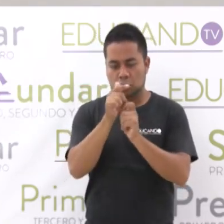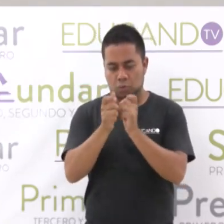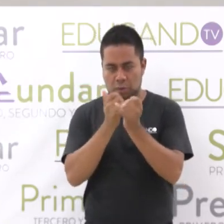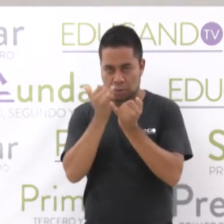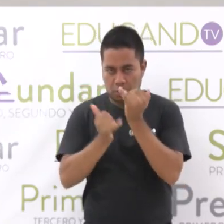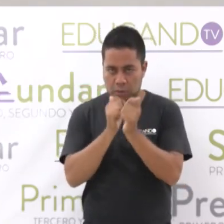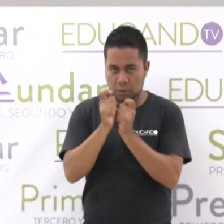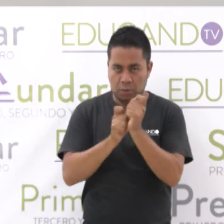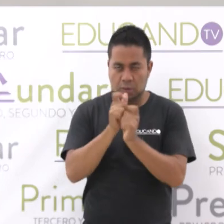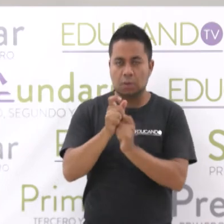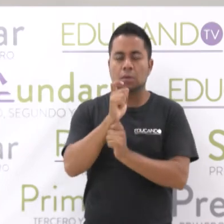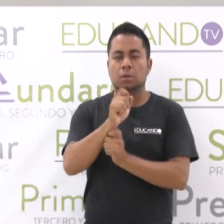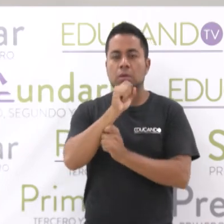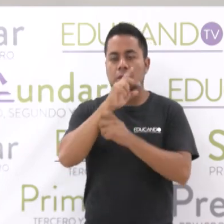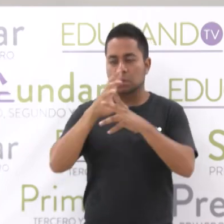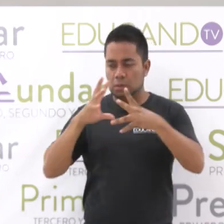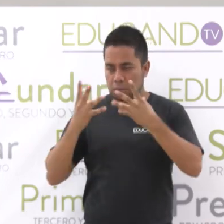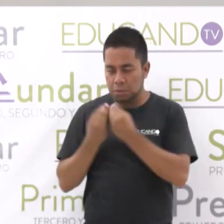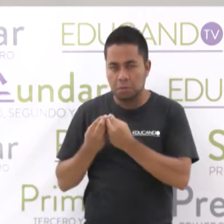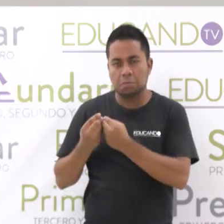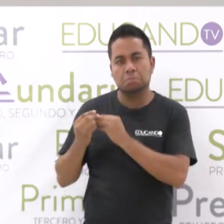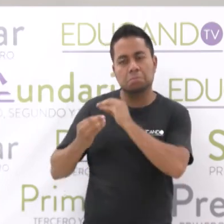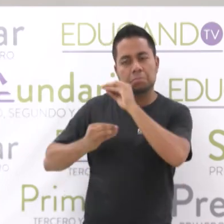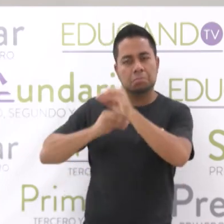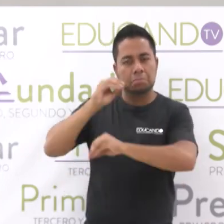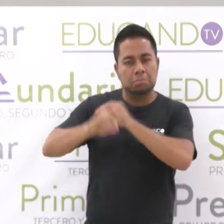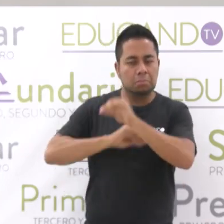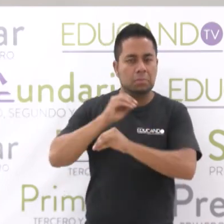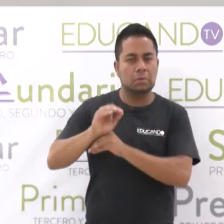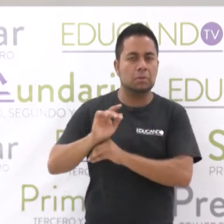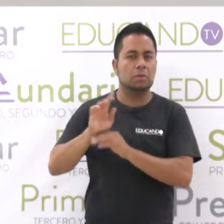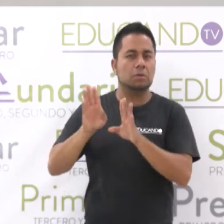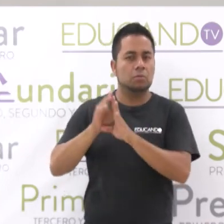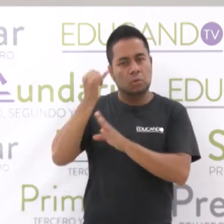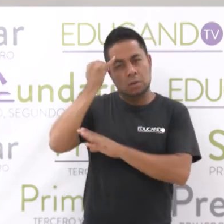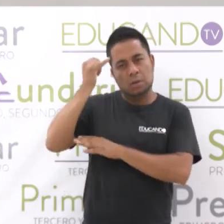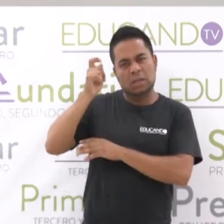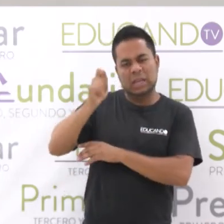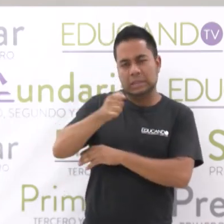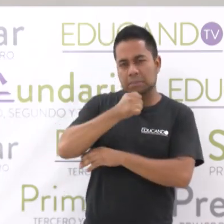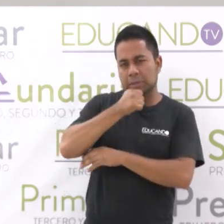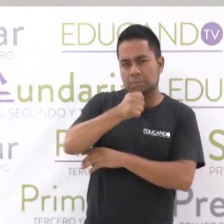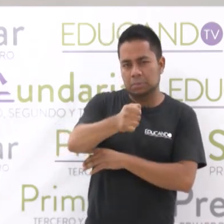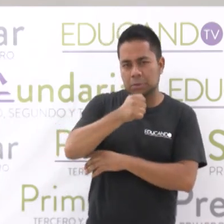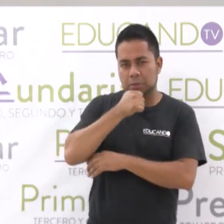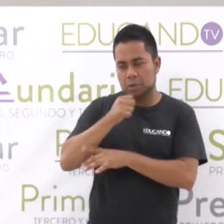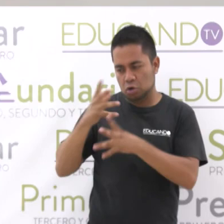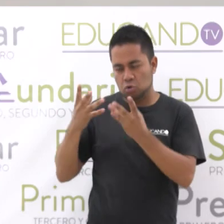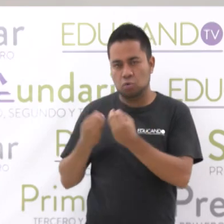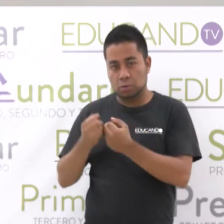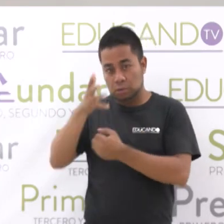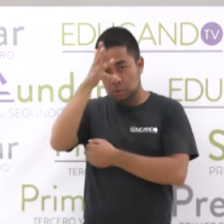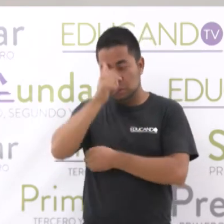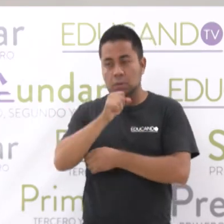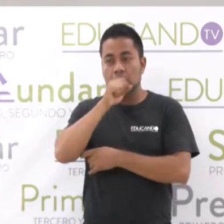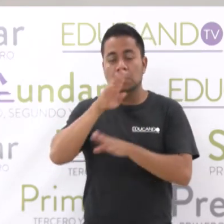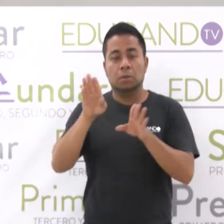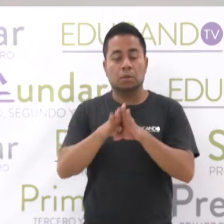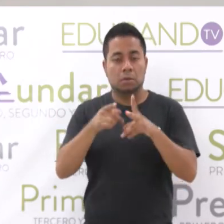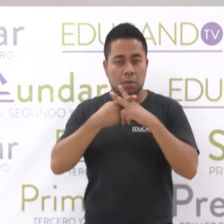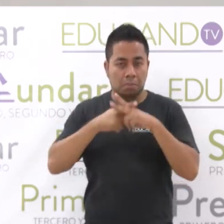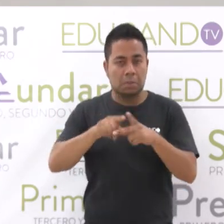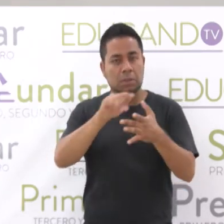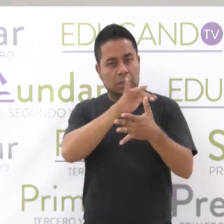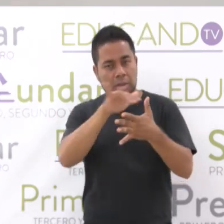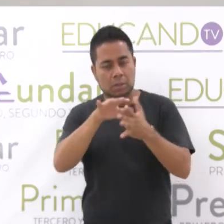y que juntos construimos una noción o concepto de reportaje. También a partir de esta lectura y